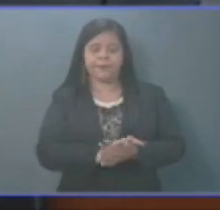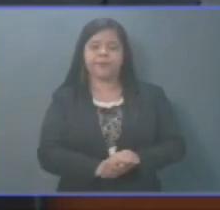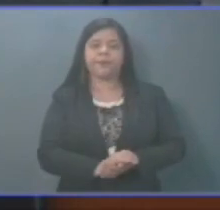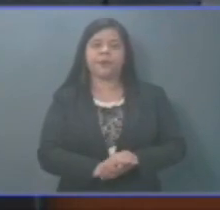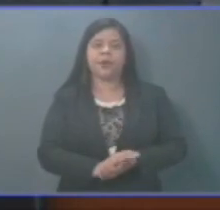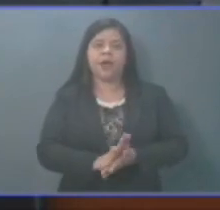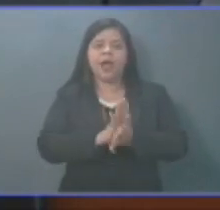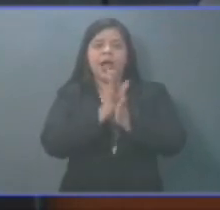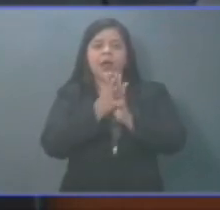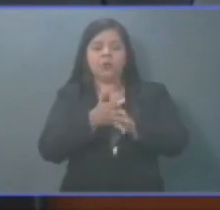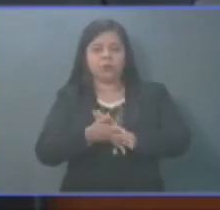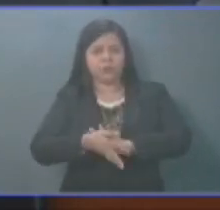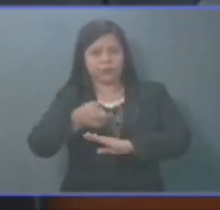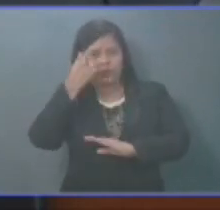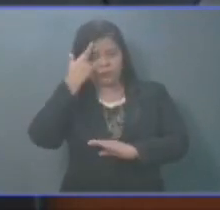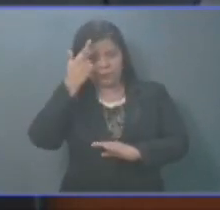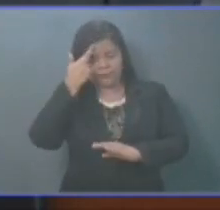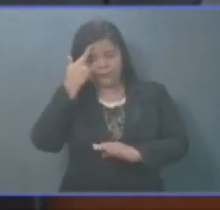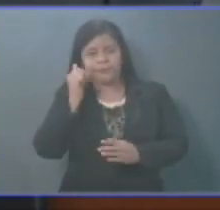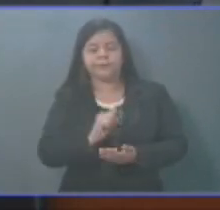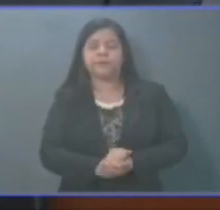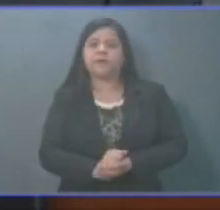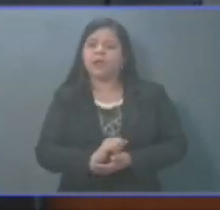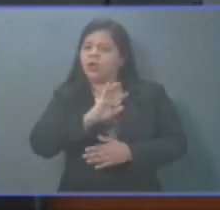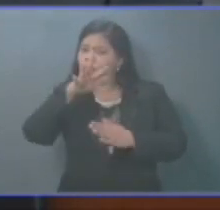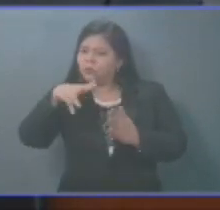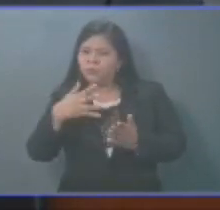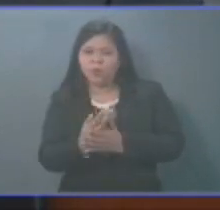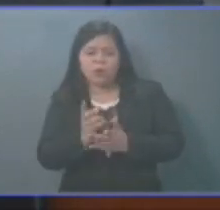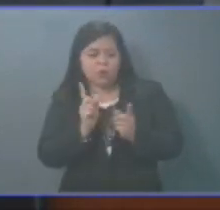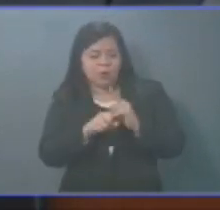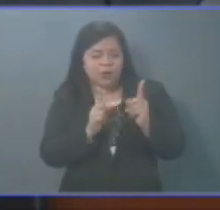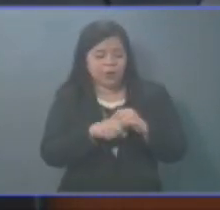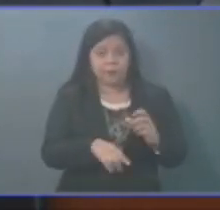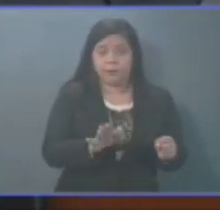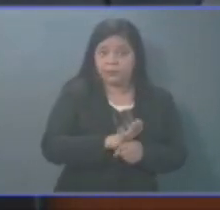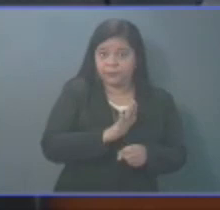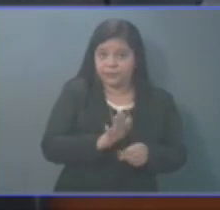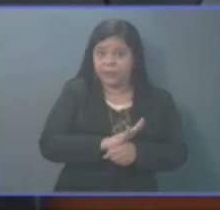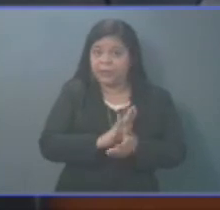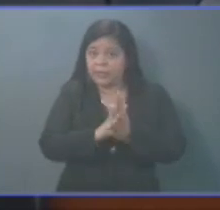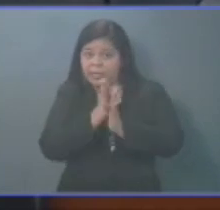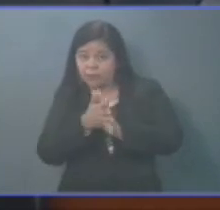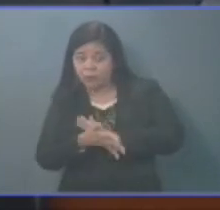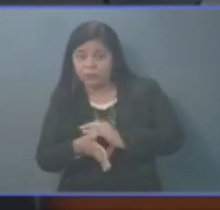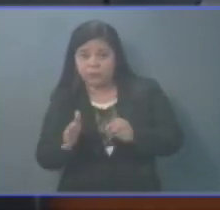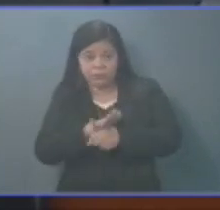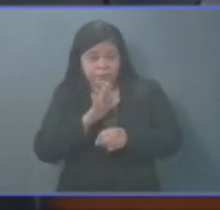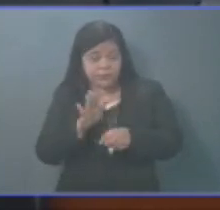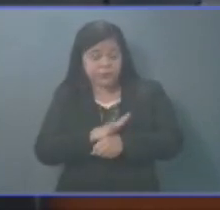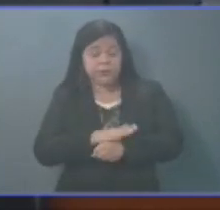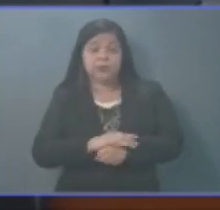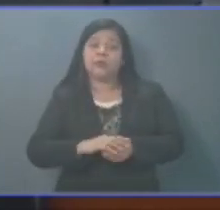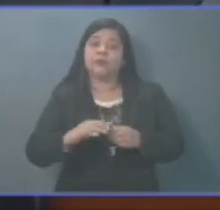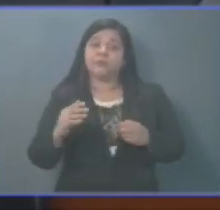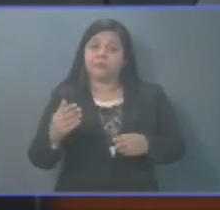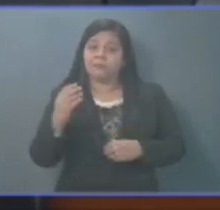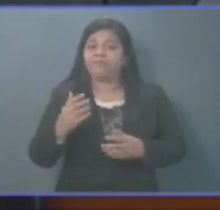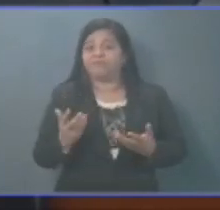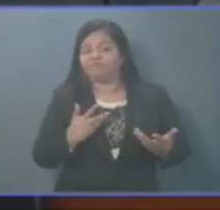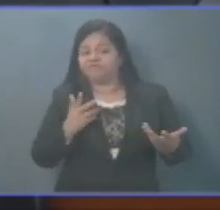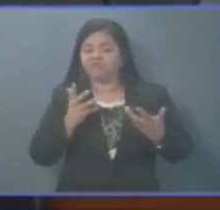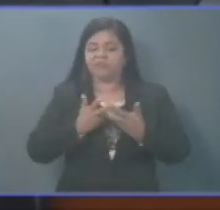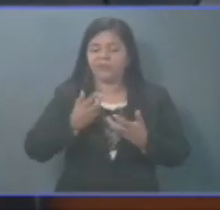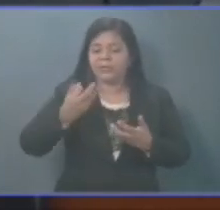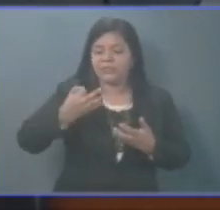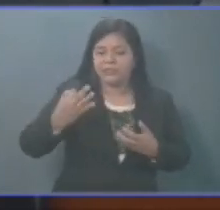Ajustes razonables. Las modificaciones y adaptaciones necesarias y adecuadas a las necesidades específicas que